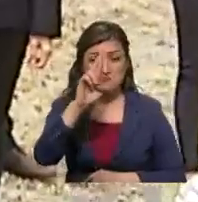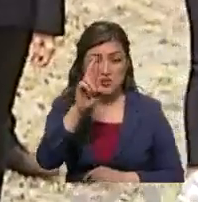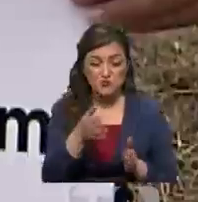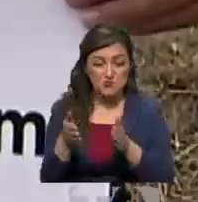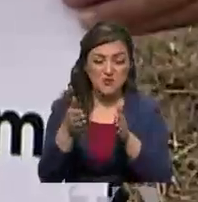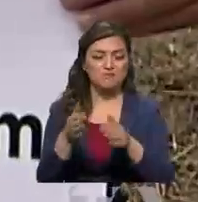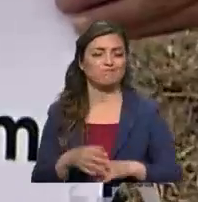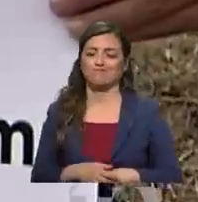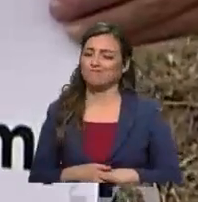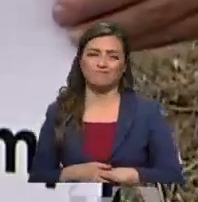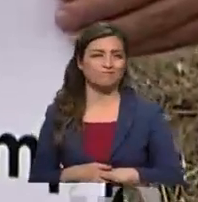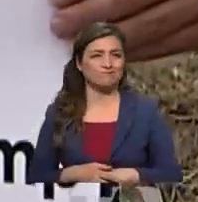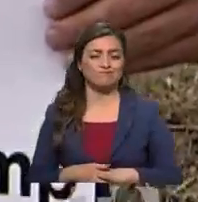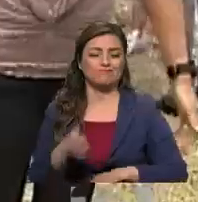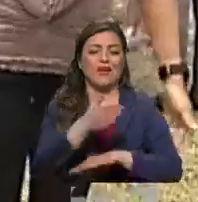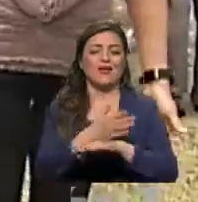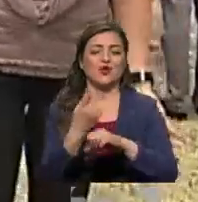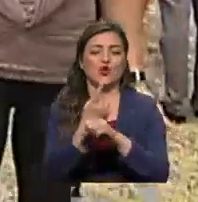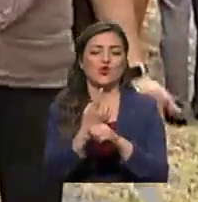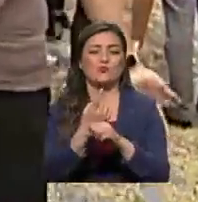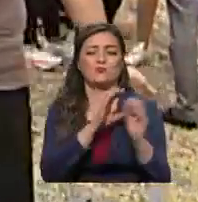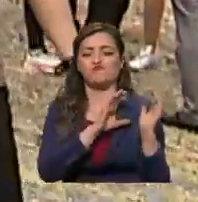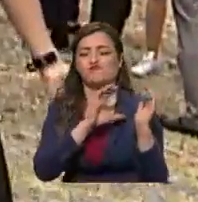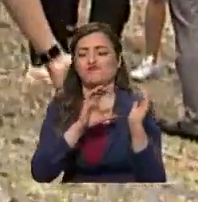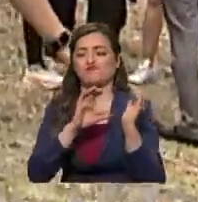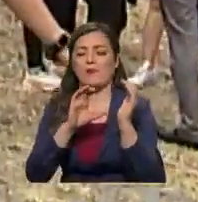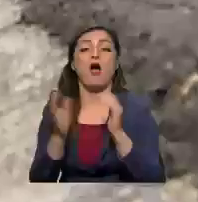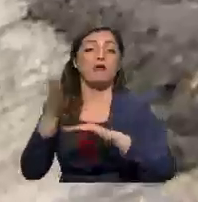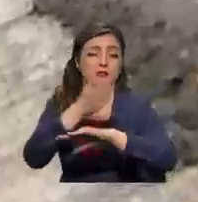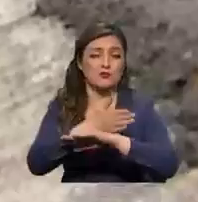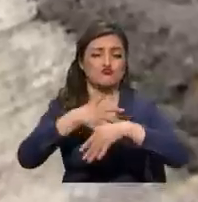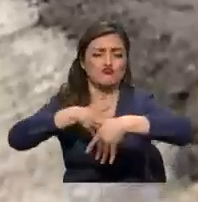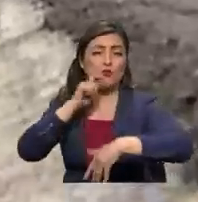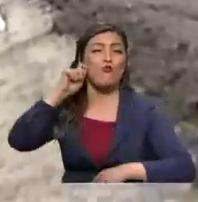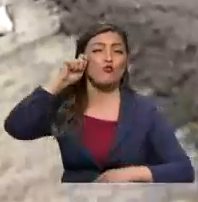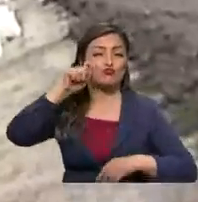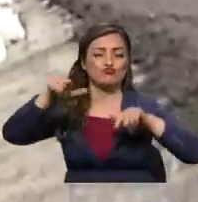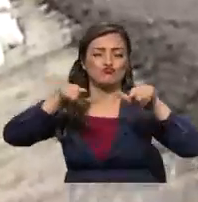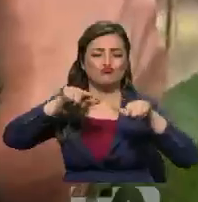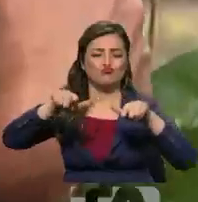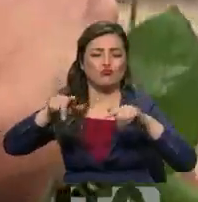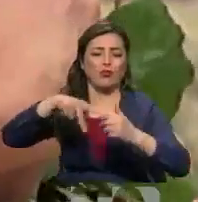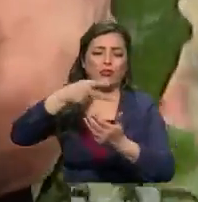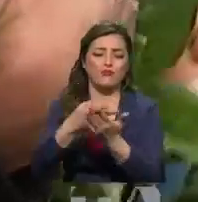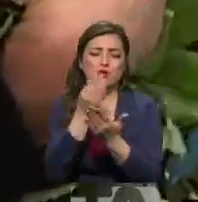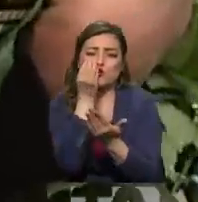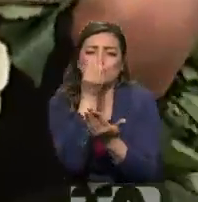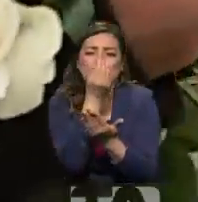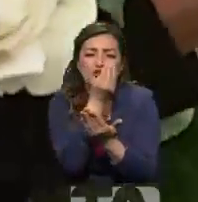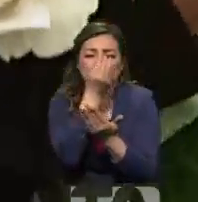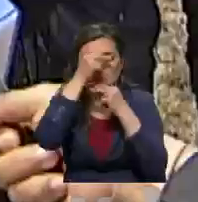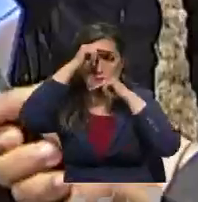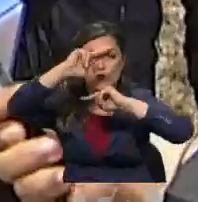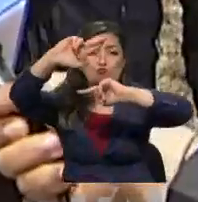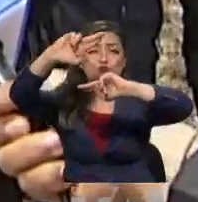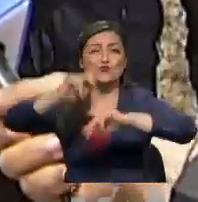vial y por esta razón, horas antes del velorio, realizaron un plantón en el punto del accidente. Aquí colocaron rosas en su